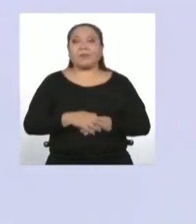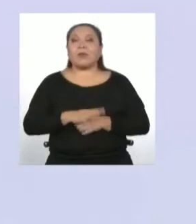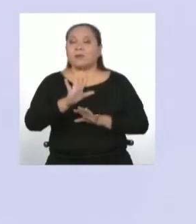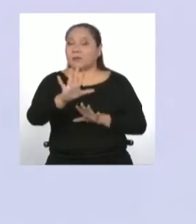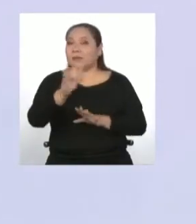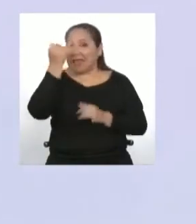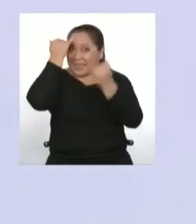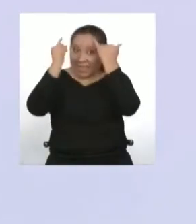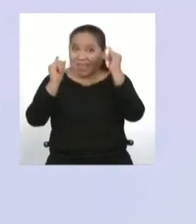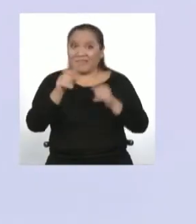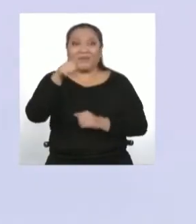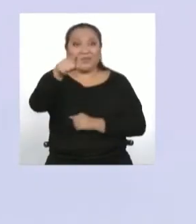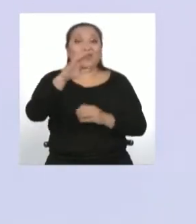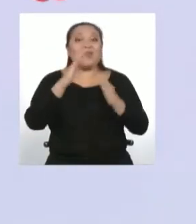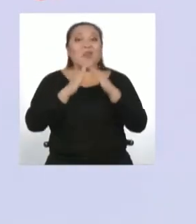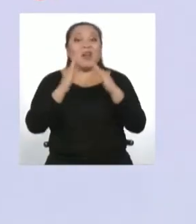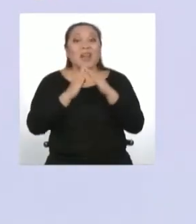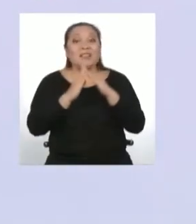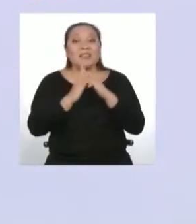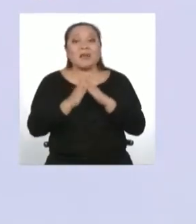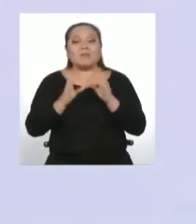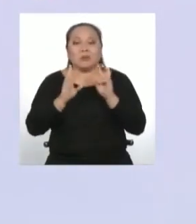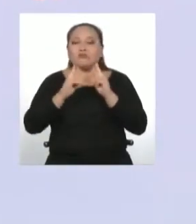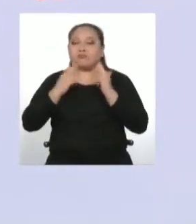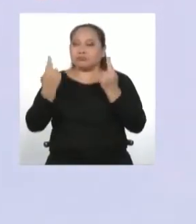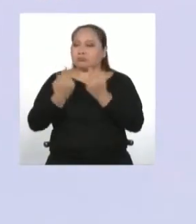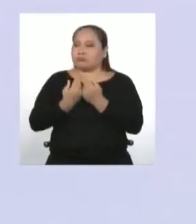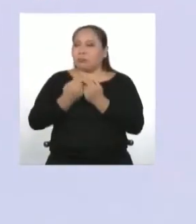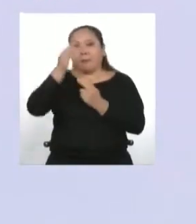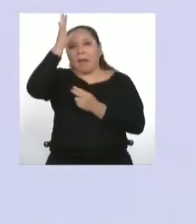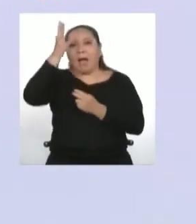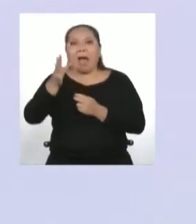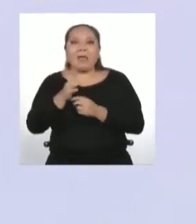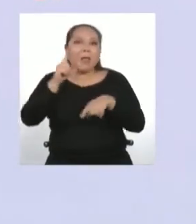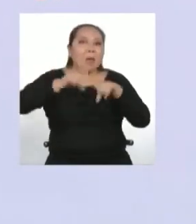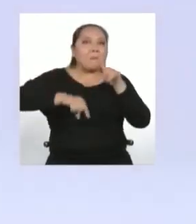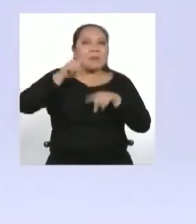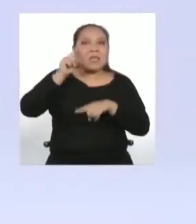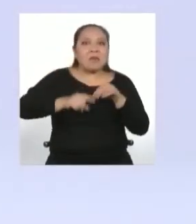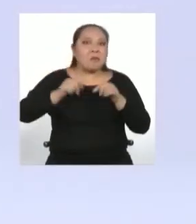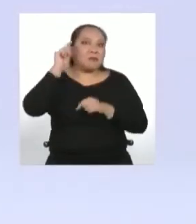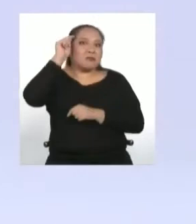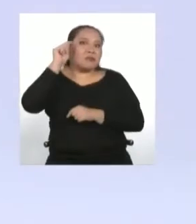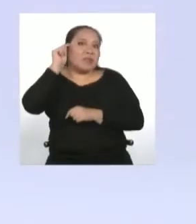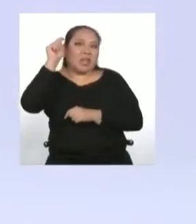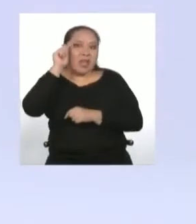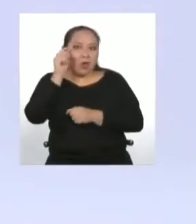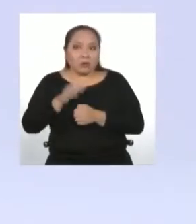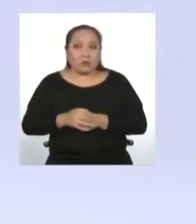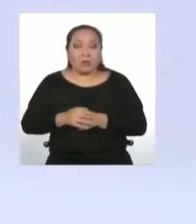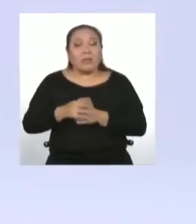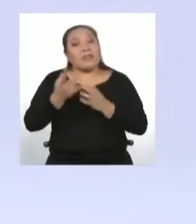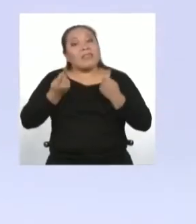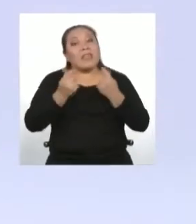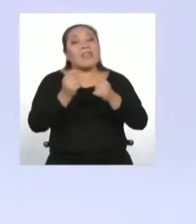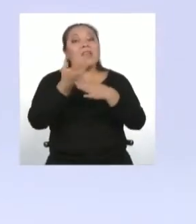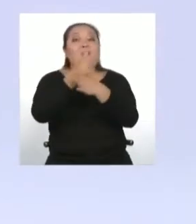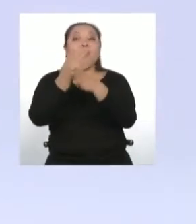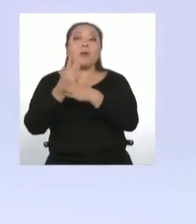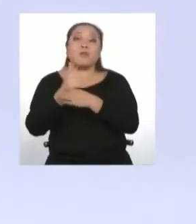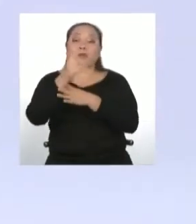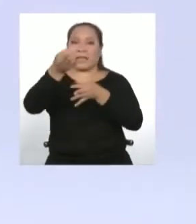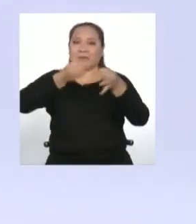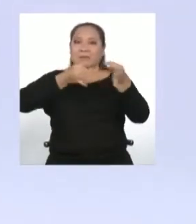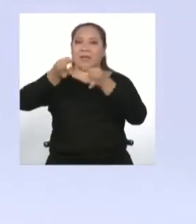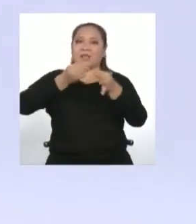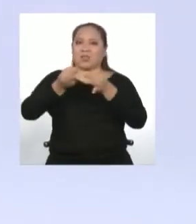reto. En casa, reunidos con tus padres, hermanos, primos, tíos, con todos tus parientes, intenta compartir una explicación científica del por